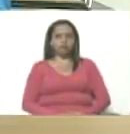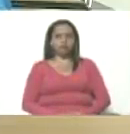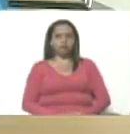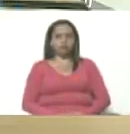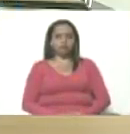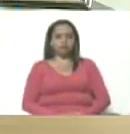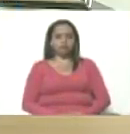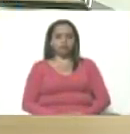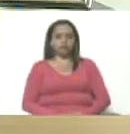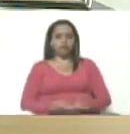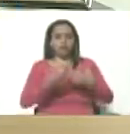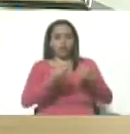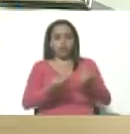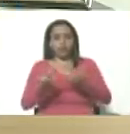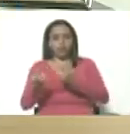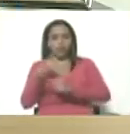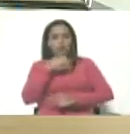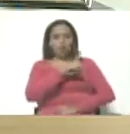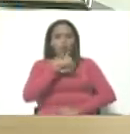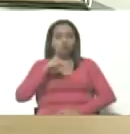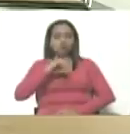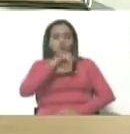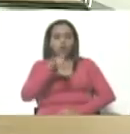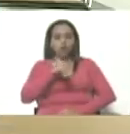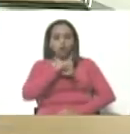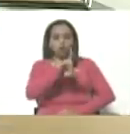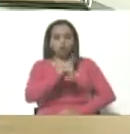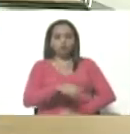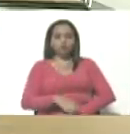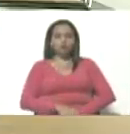Y vamos al 11 de julio.